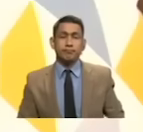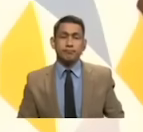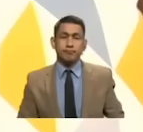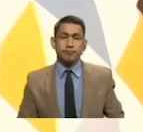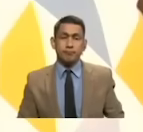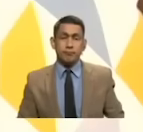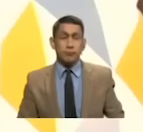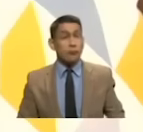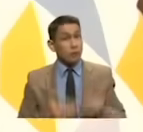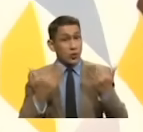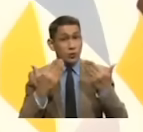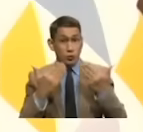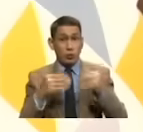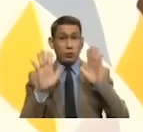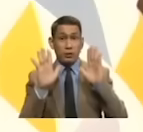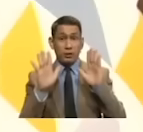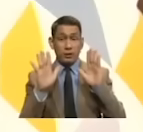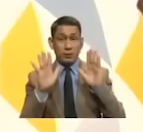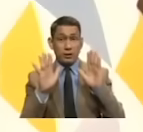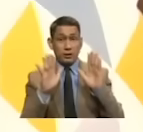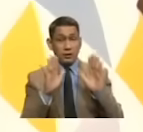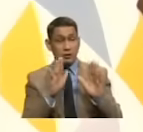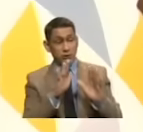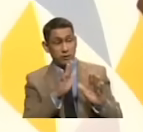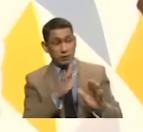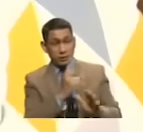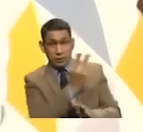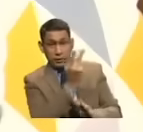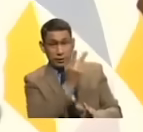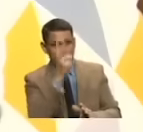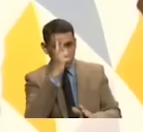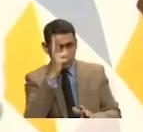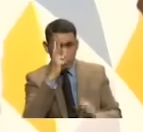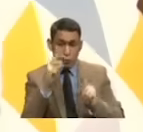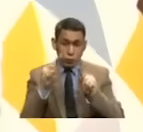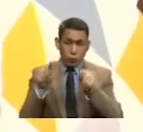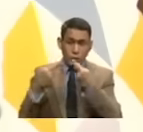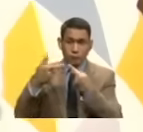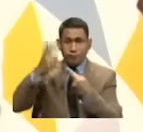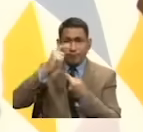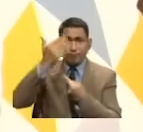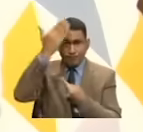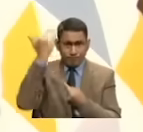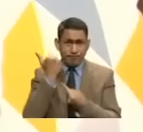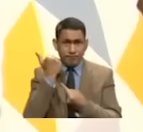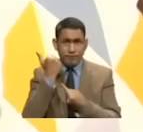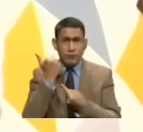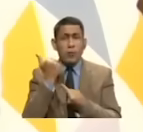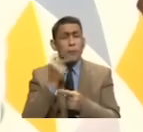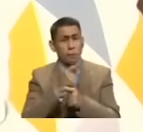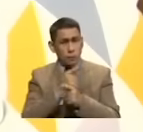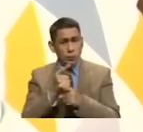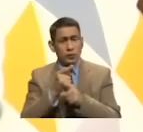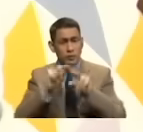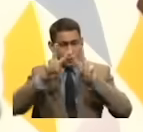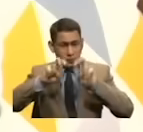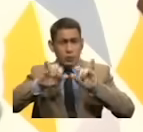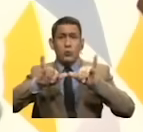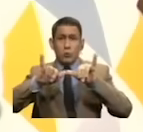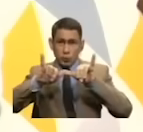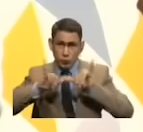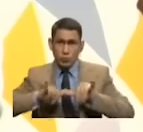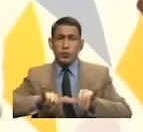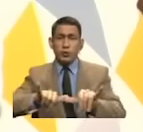patas. Supuestamente tenían una conspiración para acabar con su vida. Esa investigación tiene que seguir. Y en esa investigación